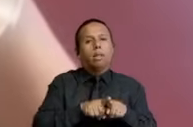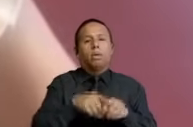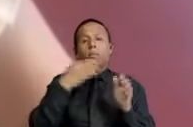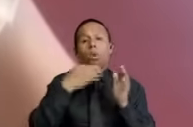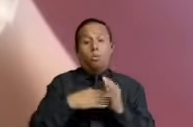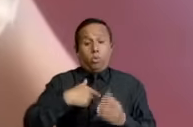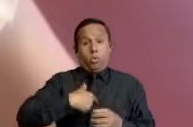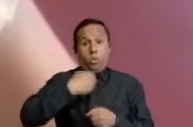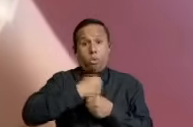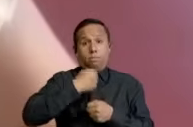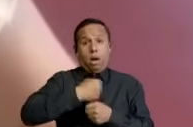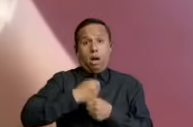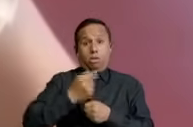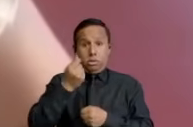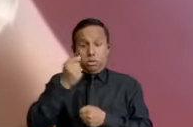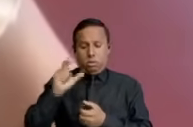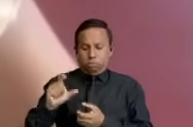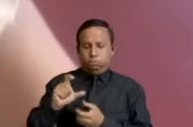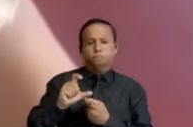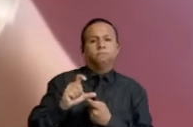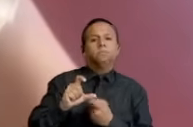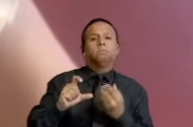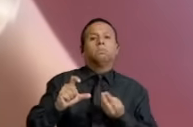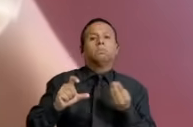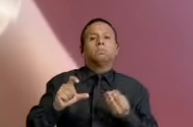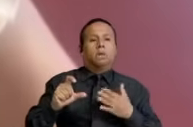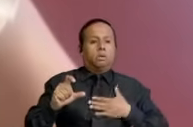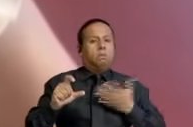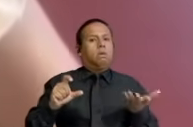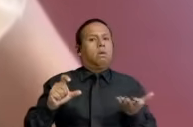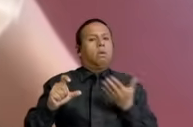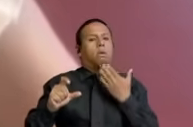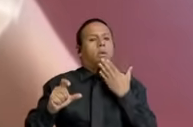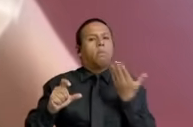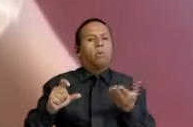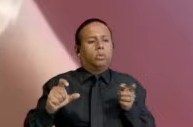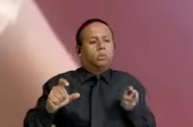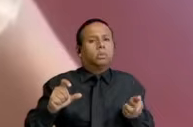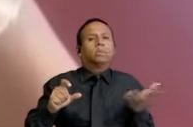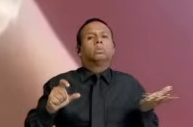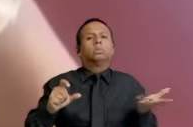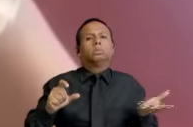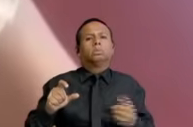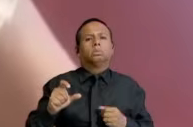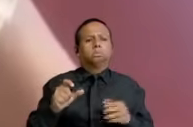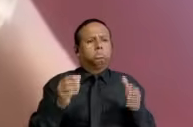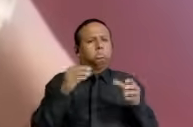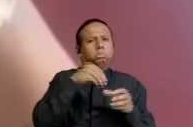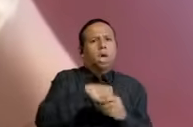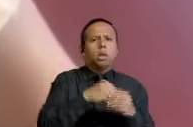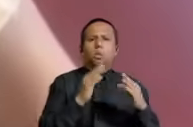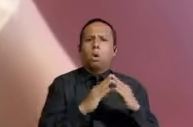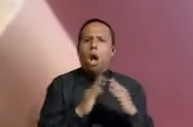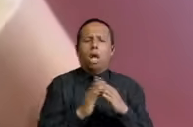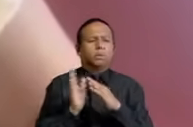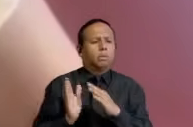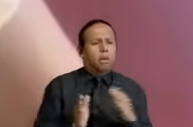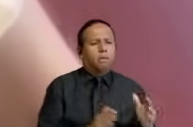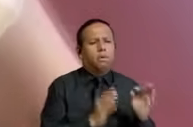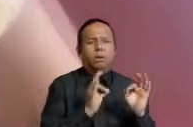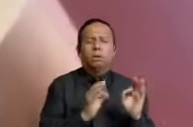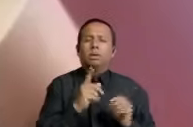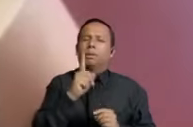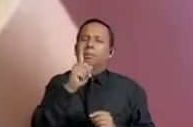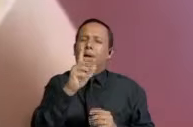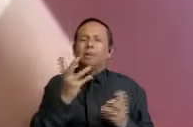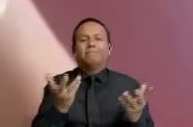vendría a ser para cubrir tus necesidades porque tú estás cuidando y manteniendo absolutamente todo en orden dentro de nuestro hogar sería lo ideal